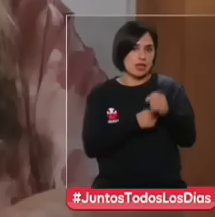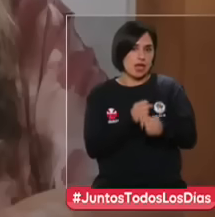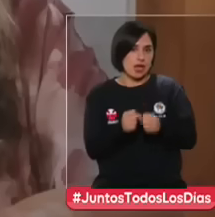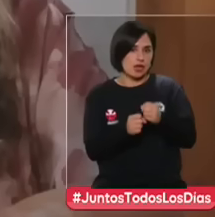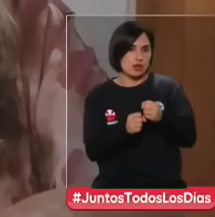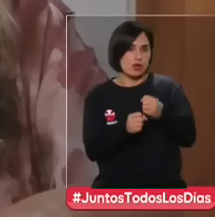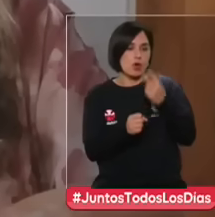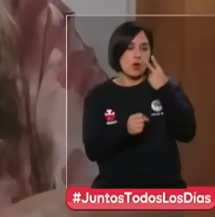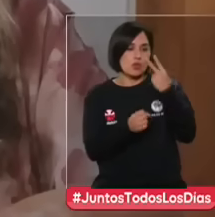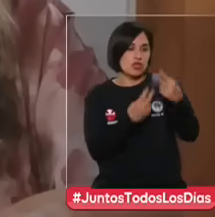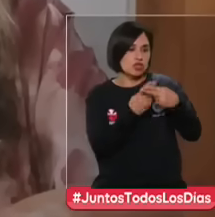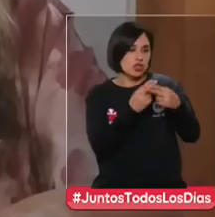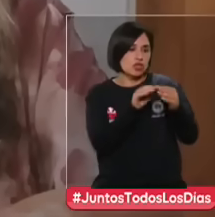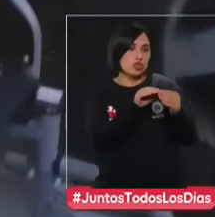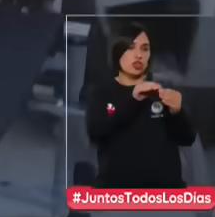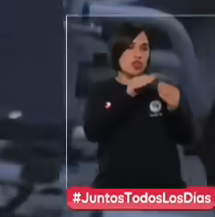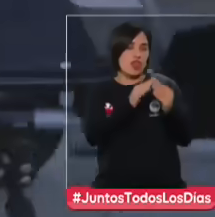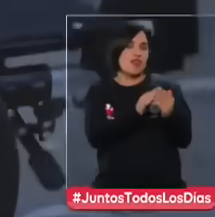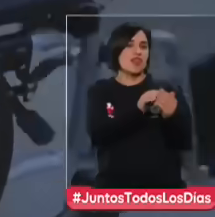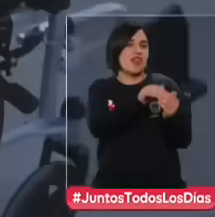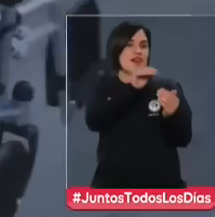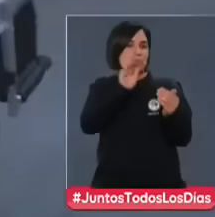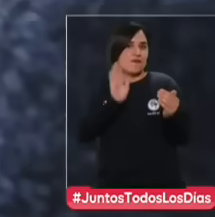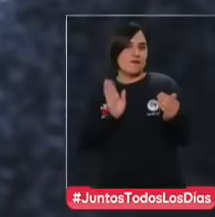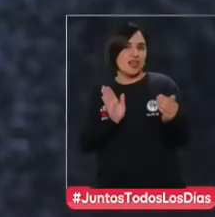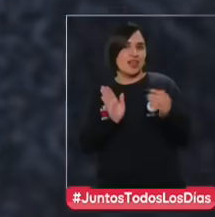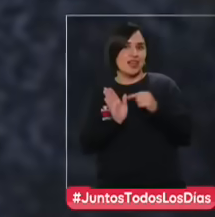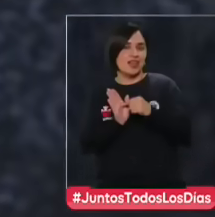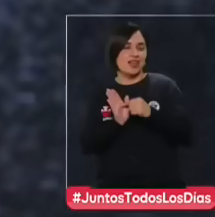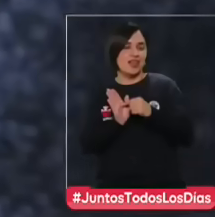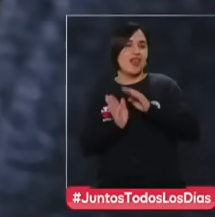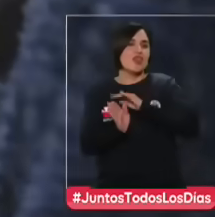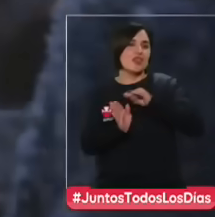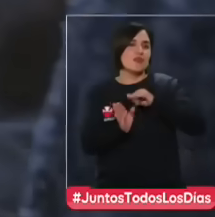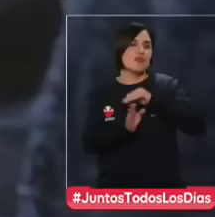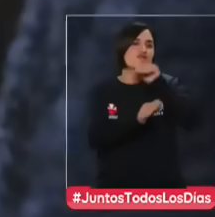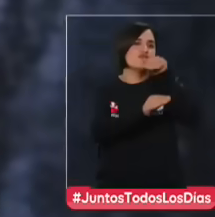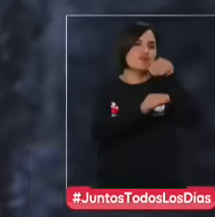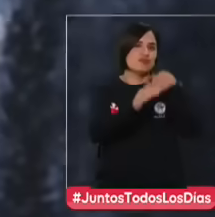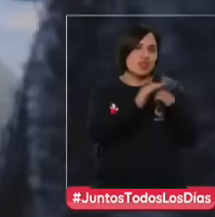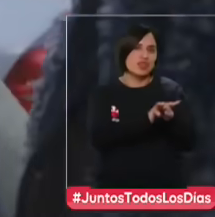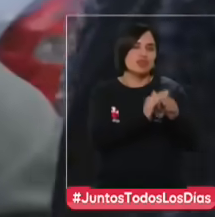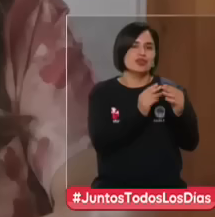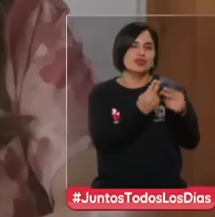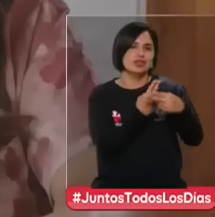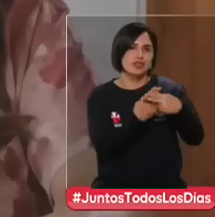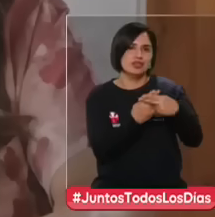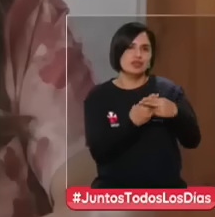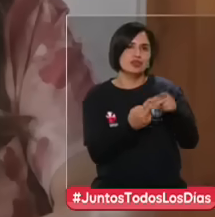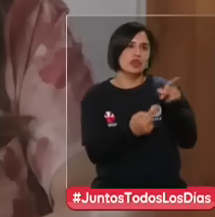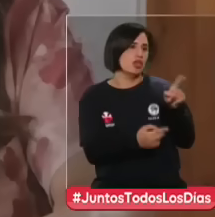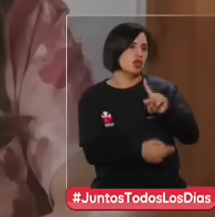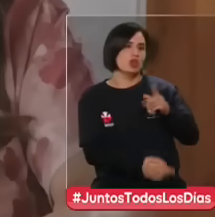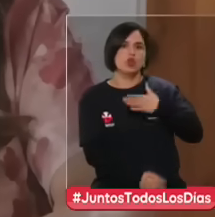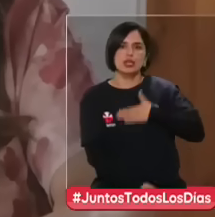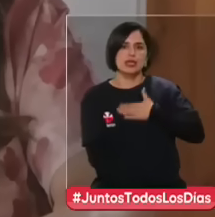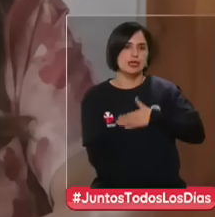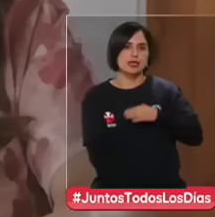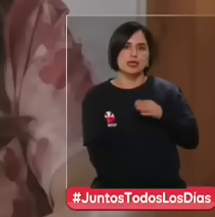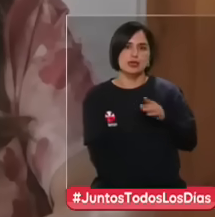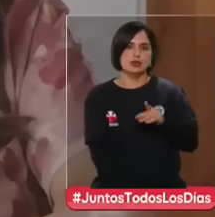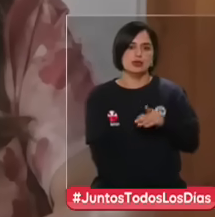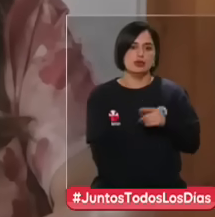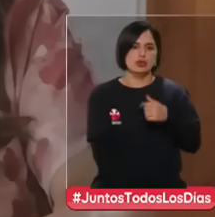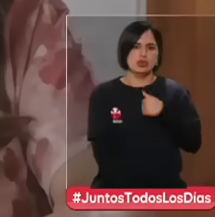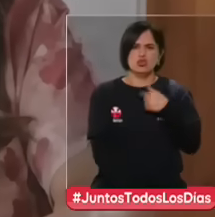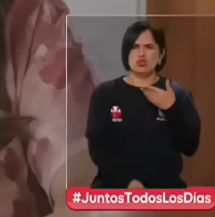¿llegamos a Teletón? Marcela no quería. No, porque yo